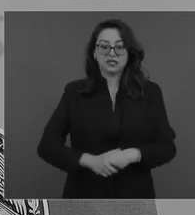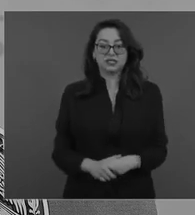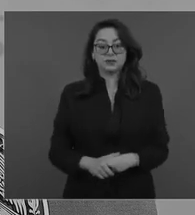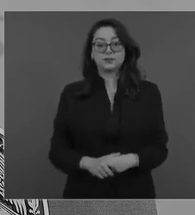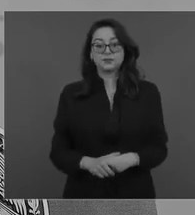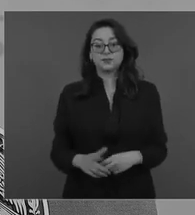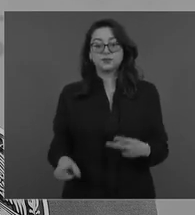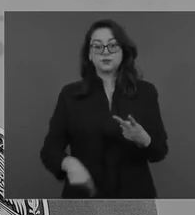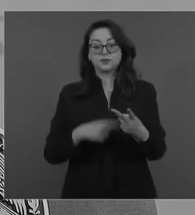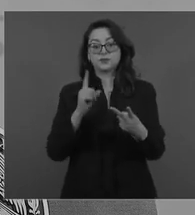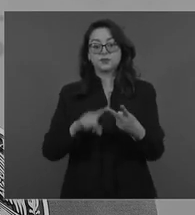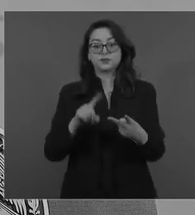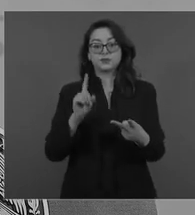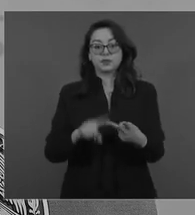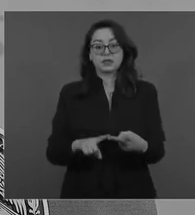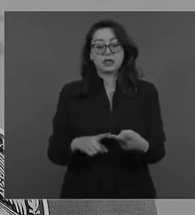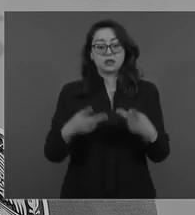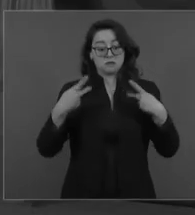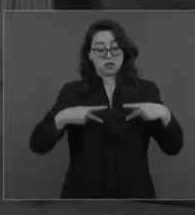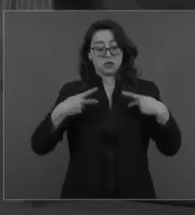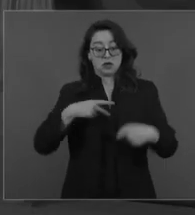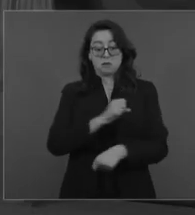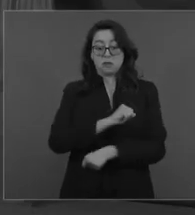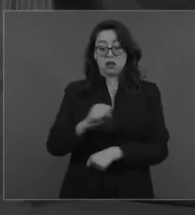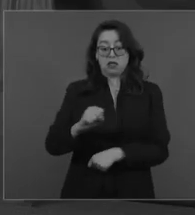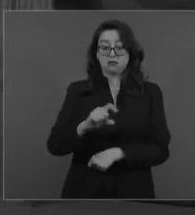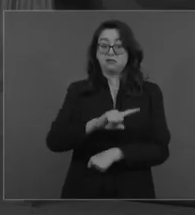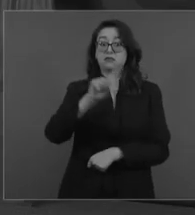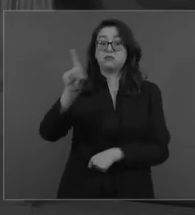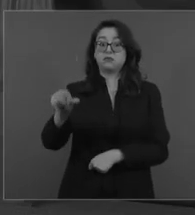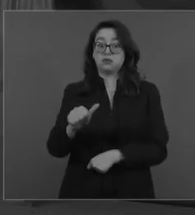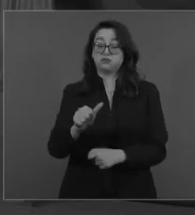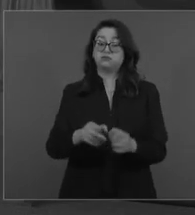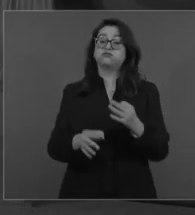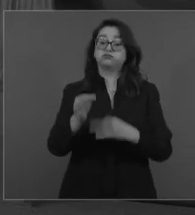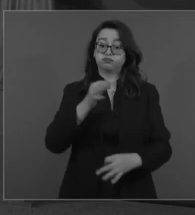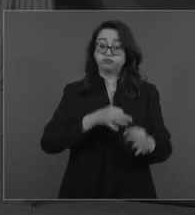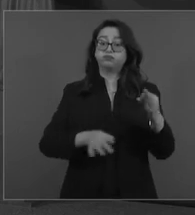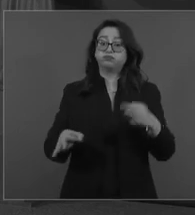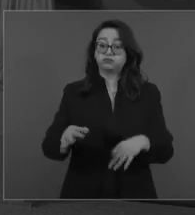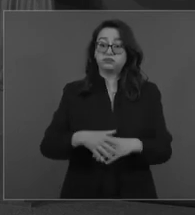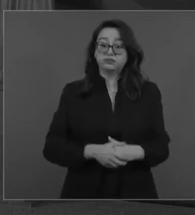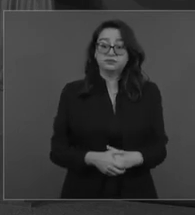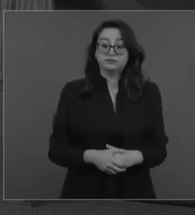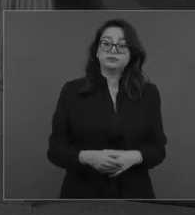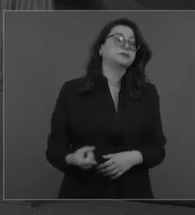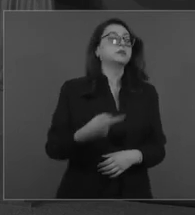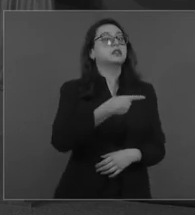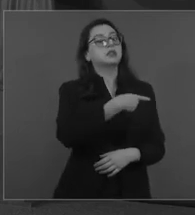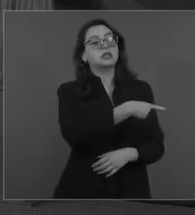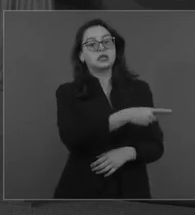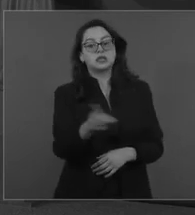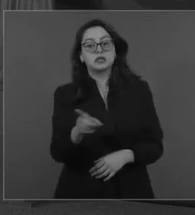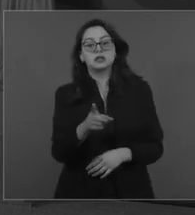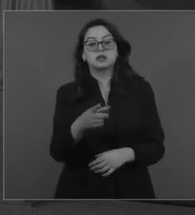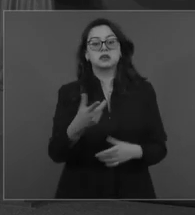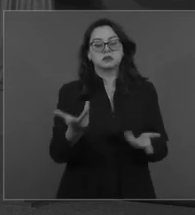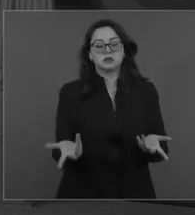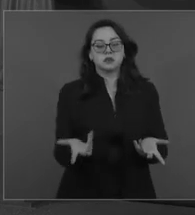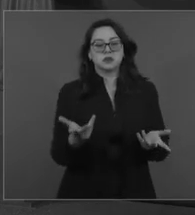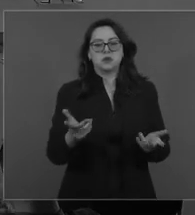La maldad siempre se revierte. Medios y periodistas han aprovechado la tragedia de Acapulco para atacar al